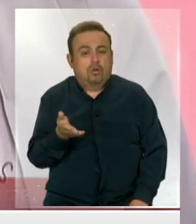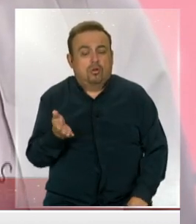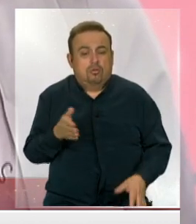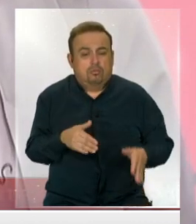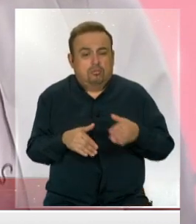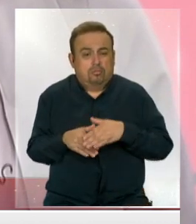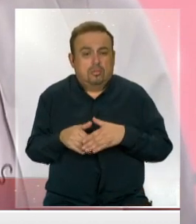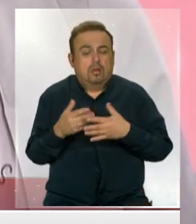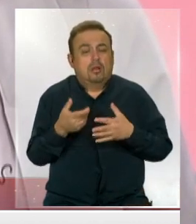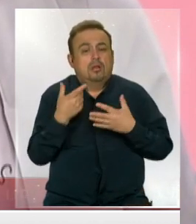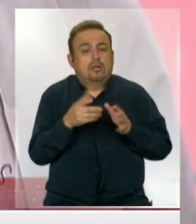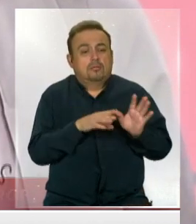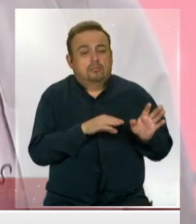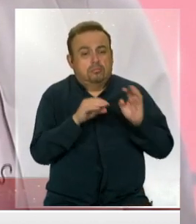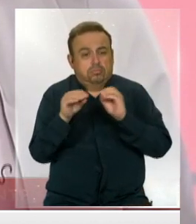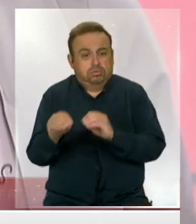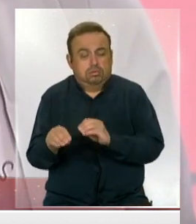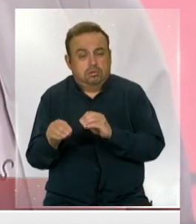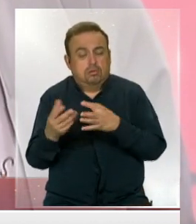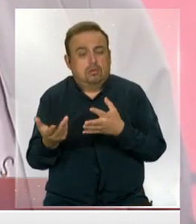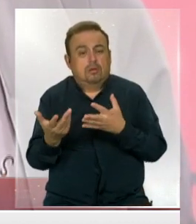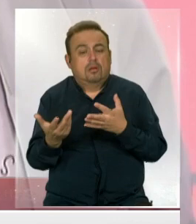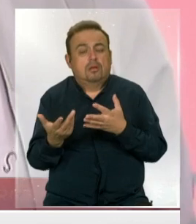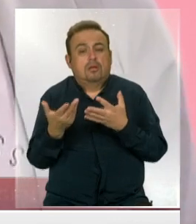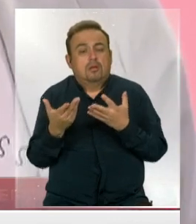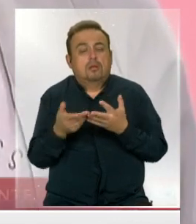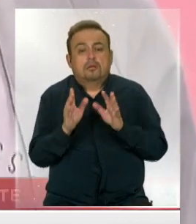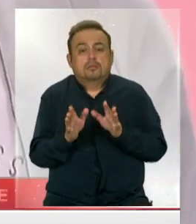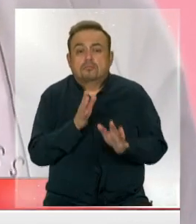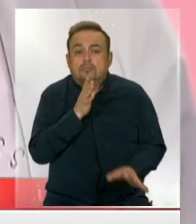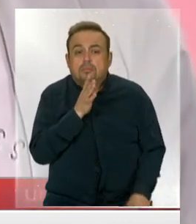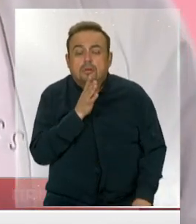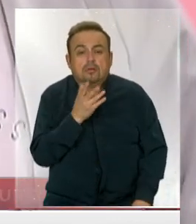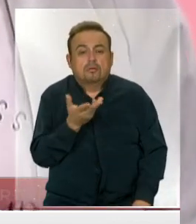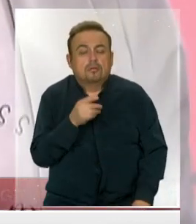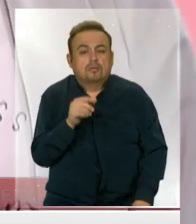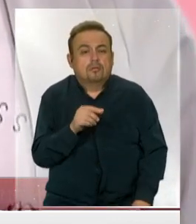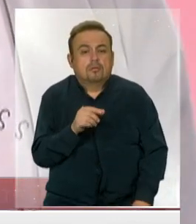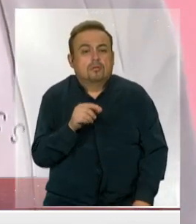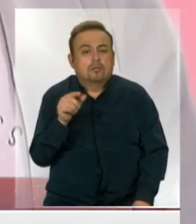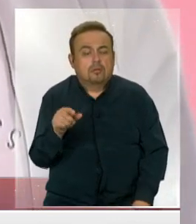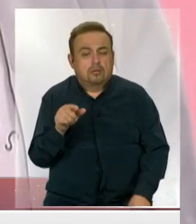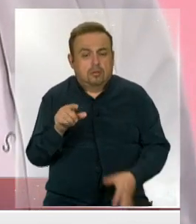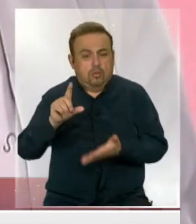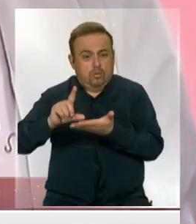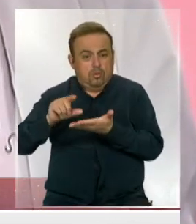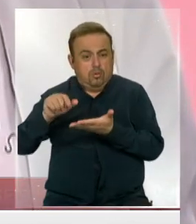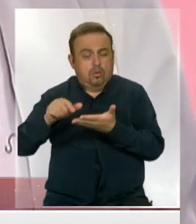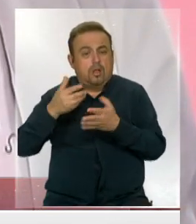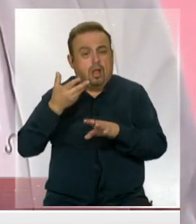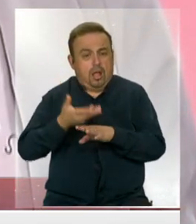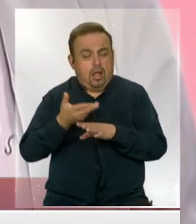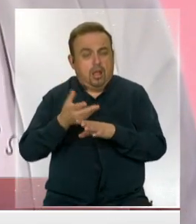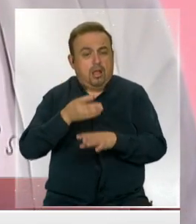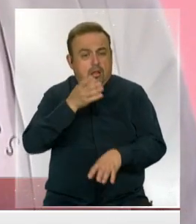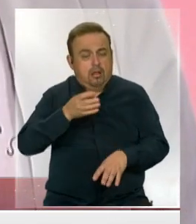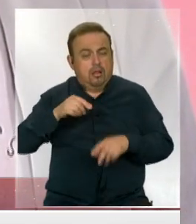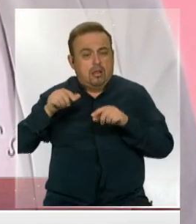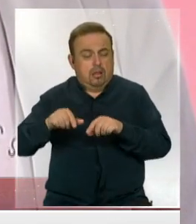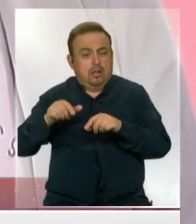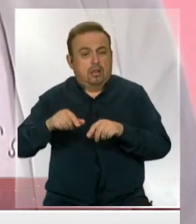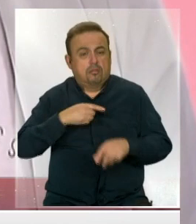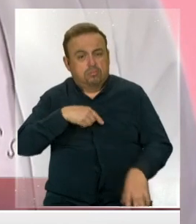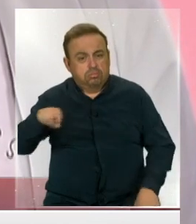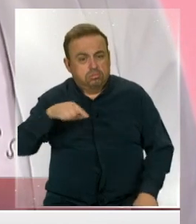Bransen. Una mudanza que para lo que ocurrió después no se justificaba, porque en Bransen de una u otra manera había gente que todavía